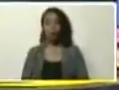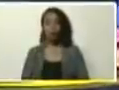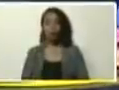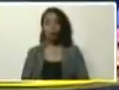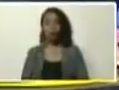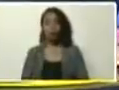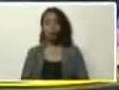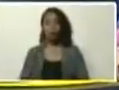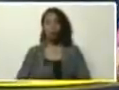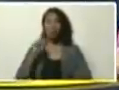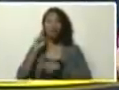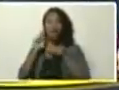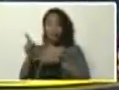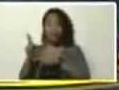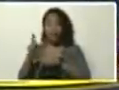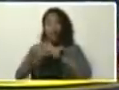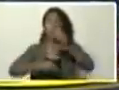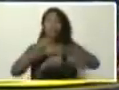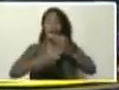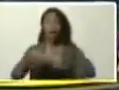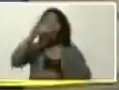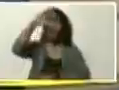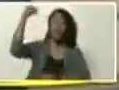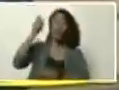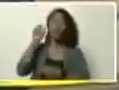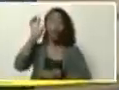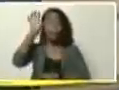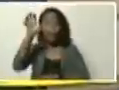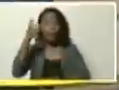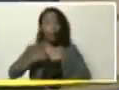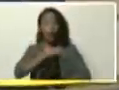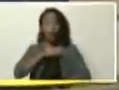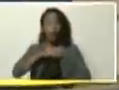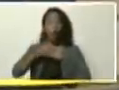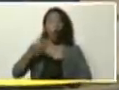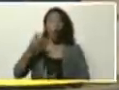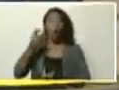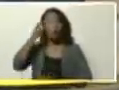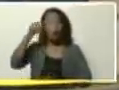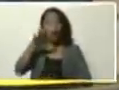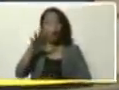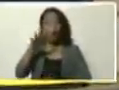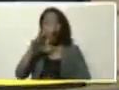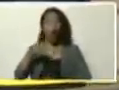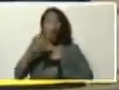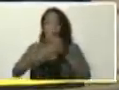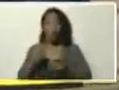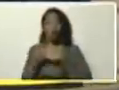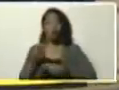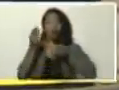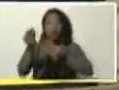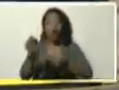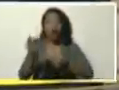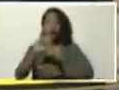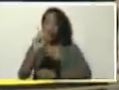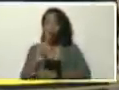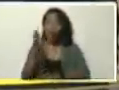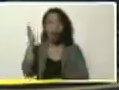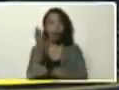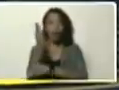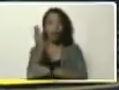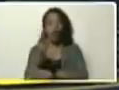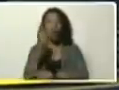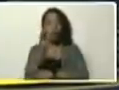Y así lo hiciere, que Dios, la patria y nuestro pueblo lo premie, sino que os demande. Queda usted juramentado